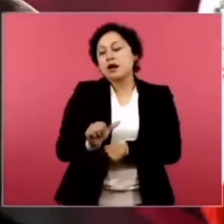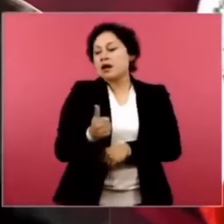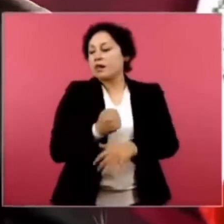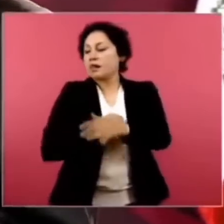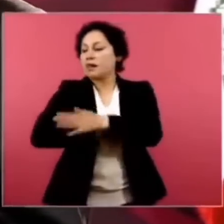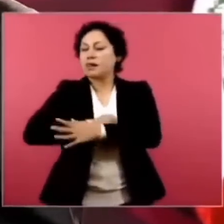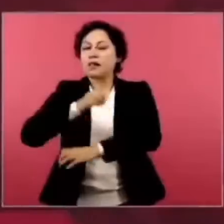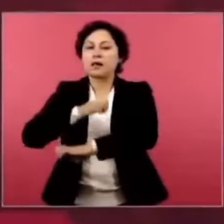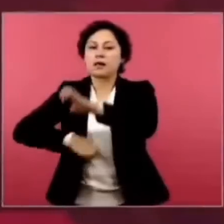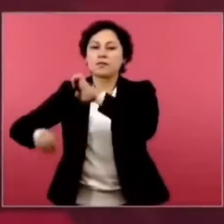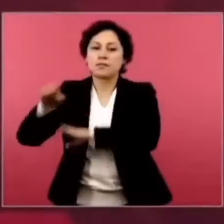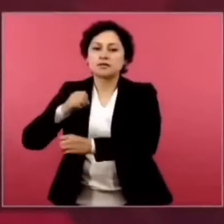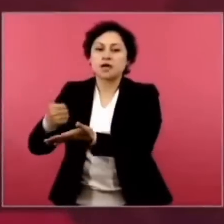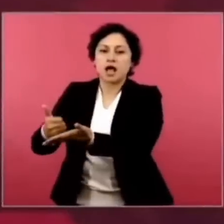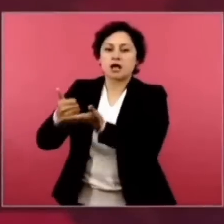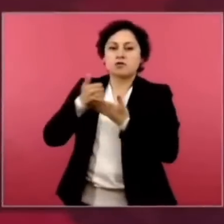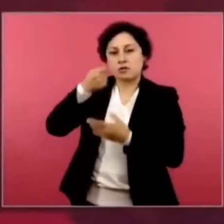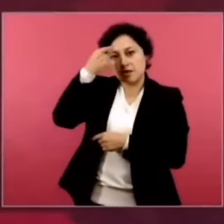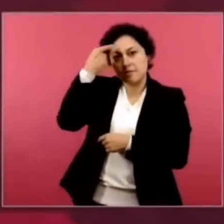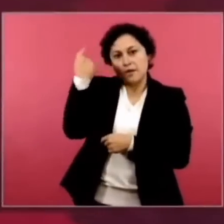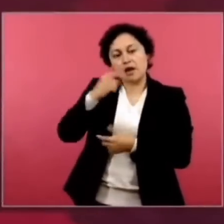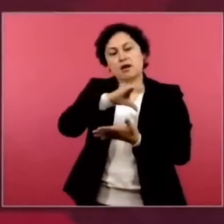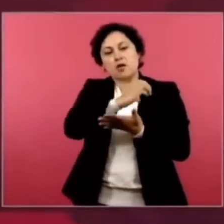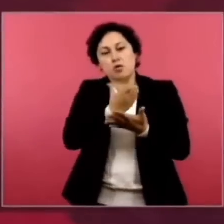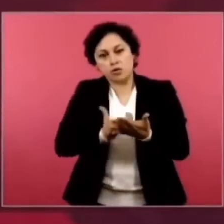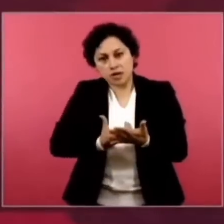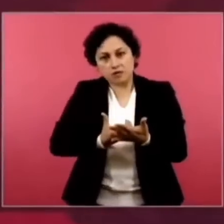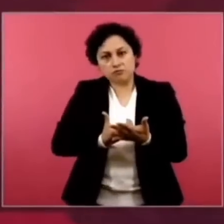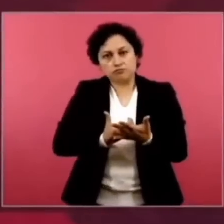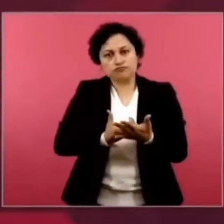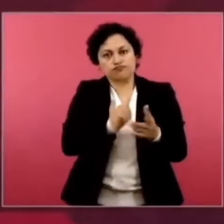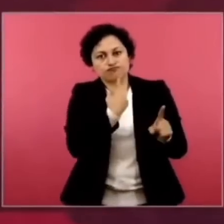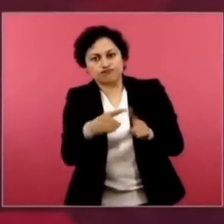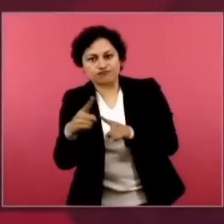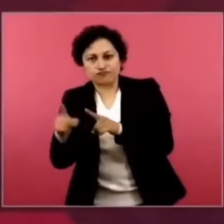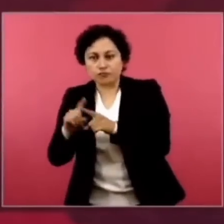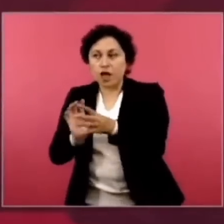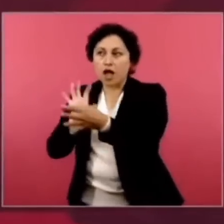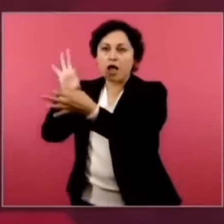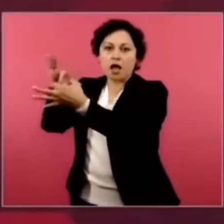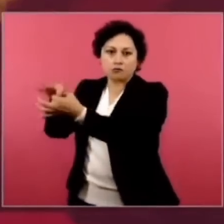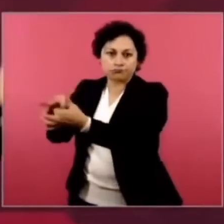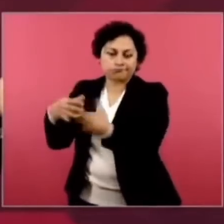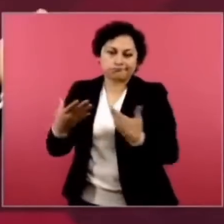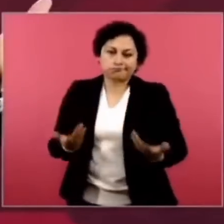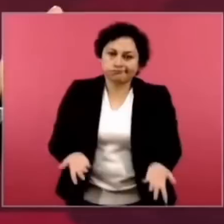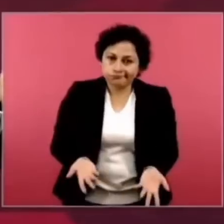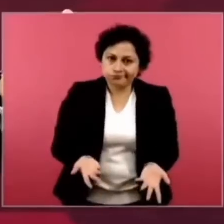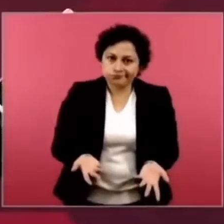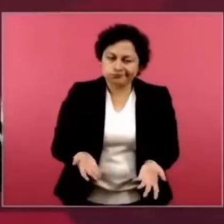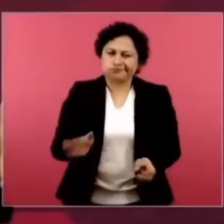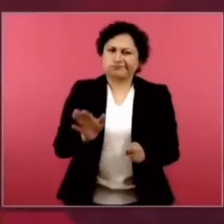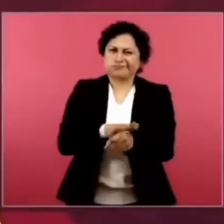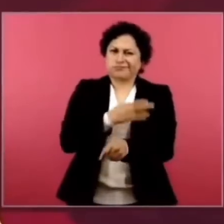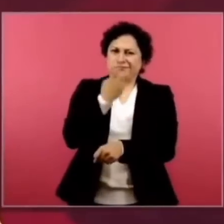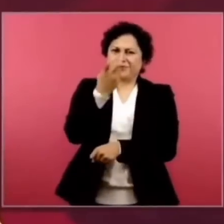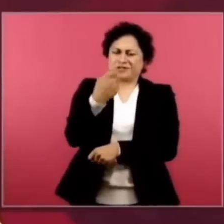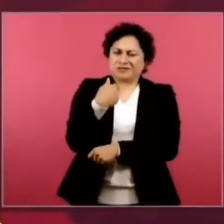Entonces, mi conclusión es de que pues no es López